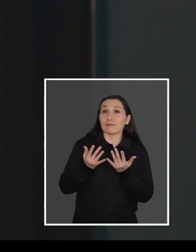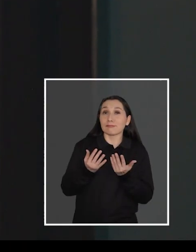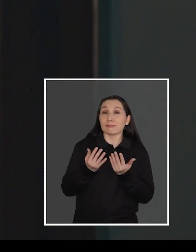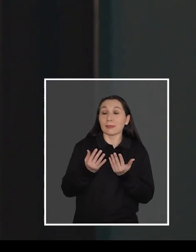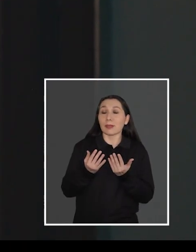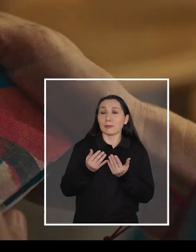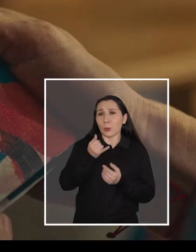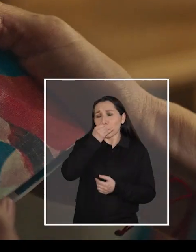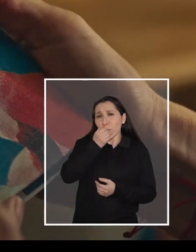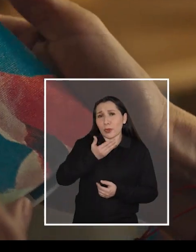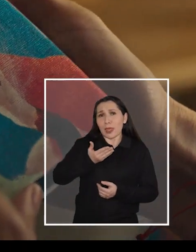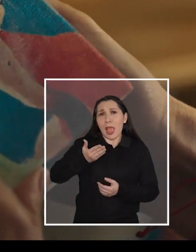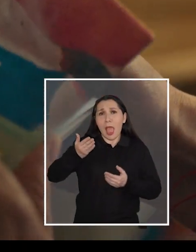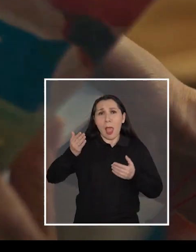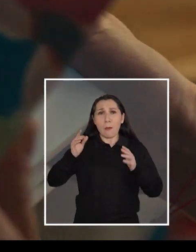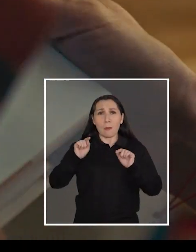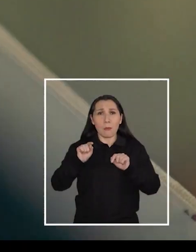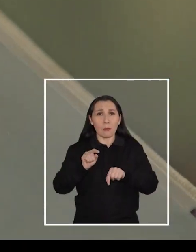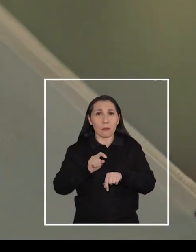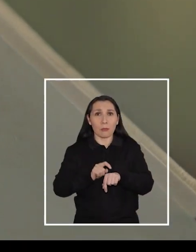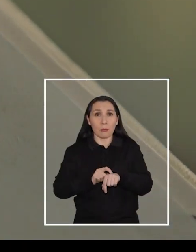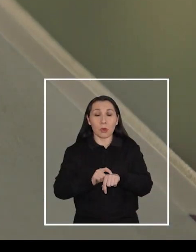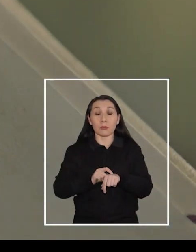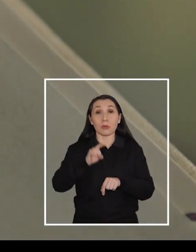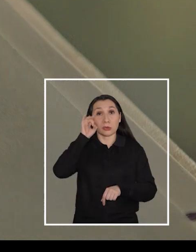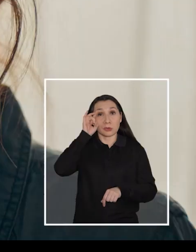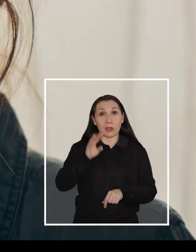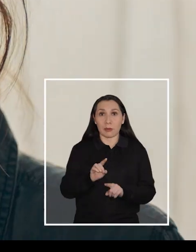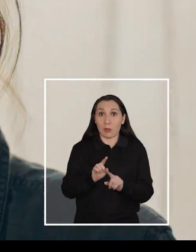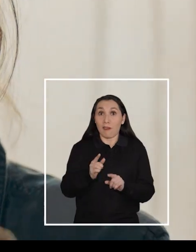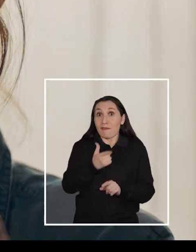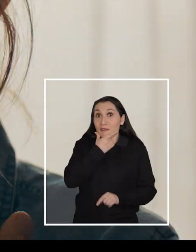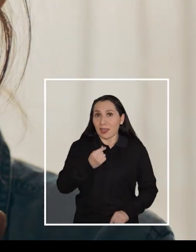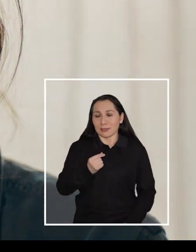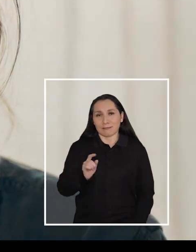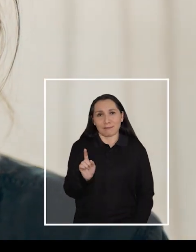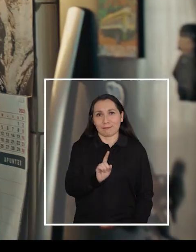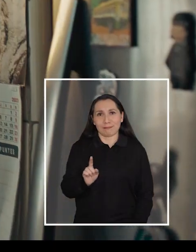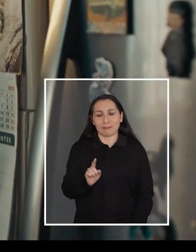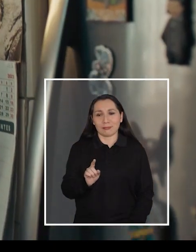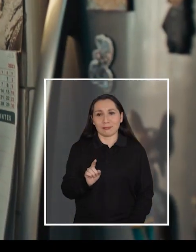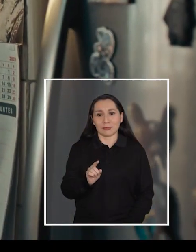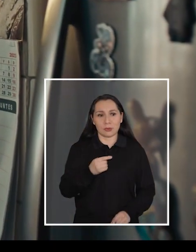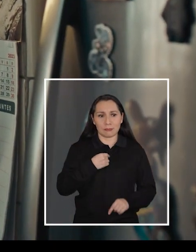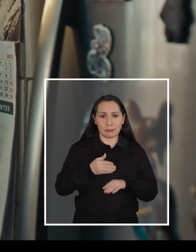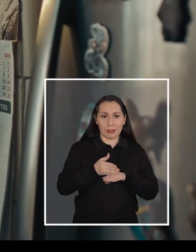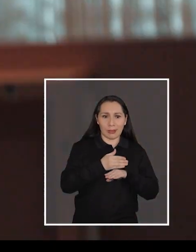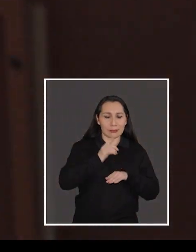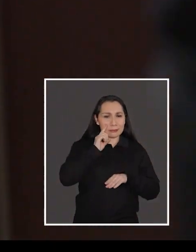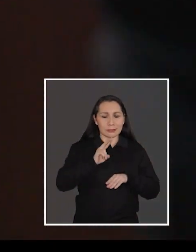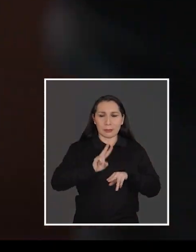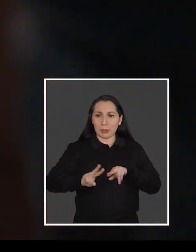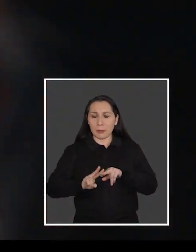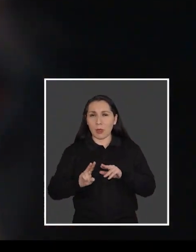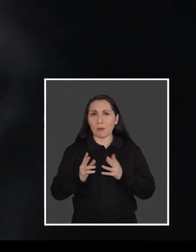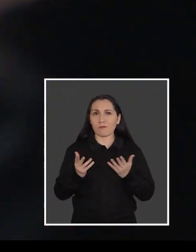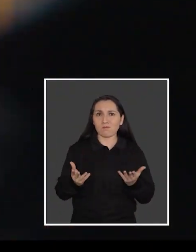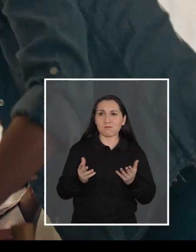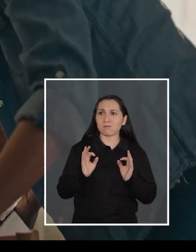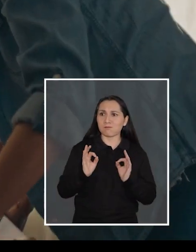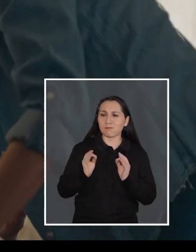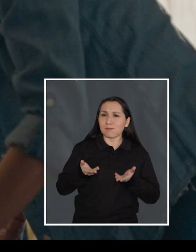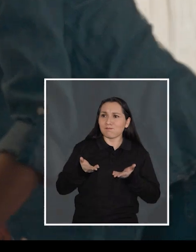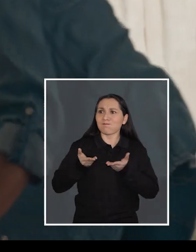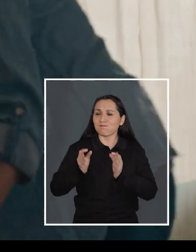Te estuvimos esperando por tanto tiempo. Sabíamos que no iba a ser fácil, que si no estábamos preparados o si